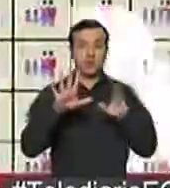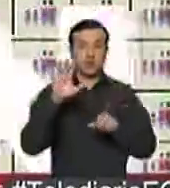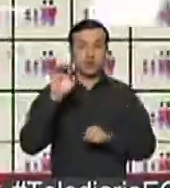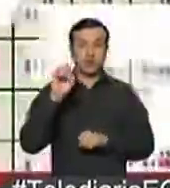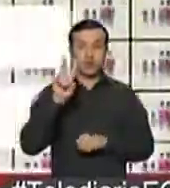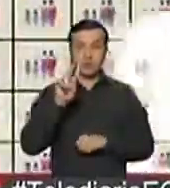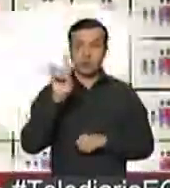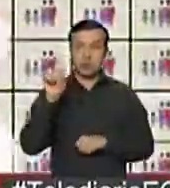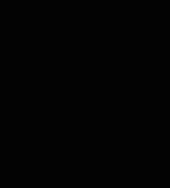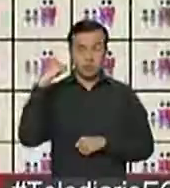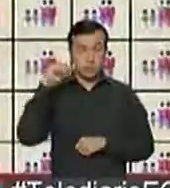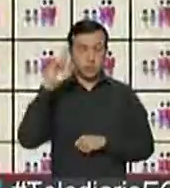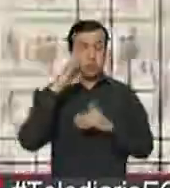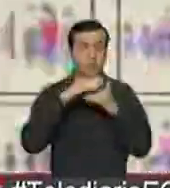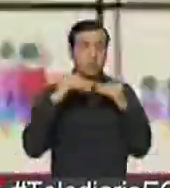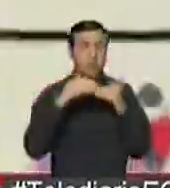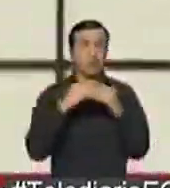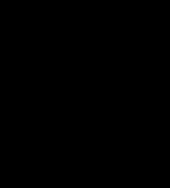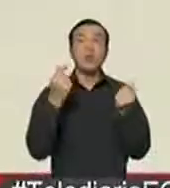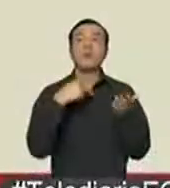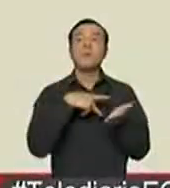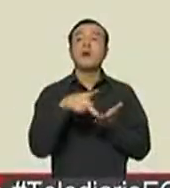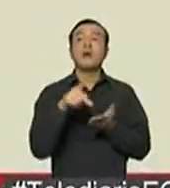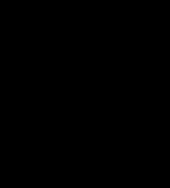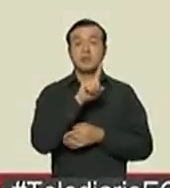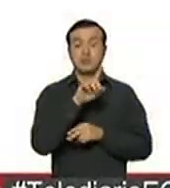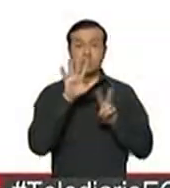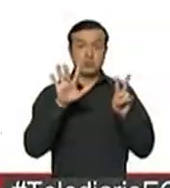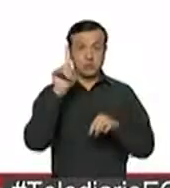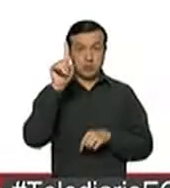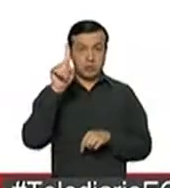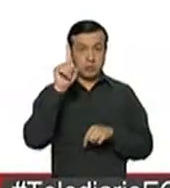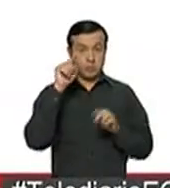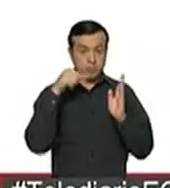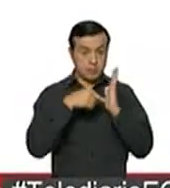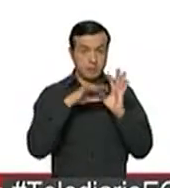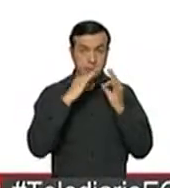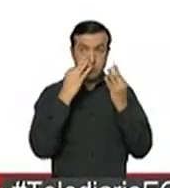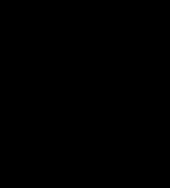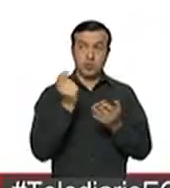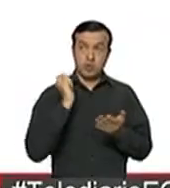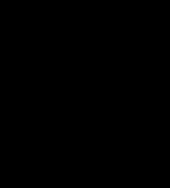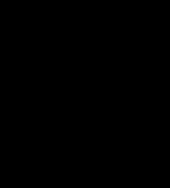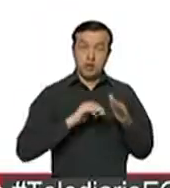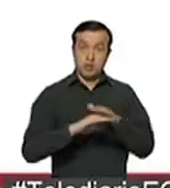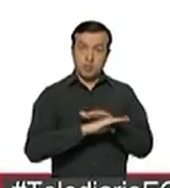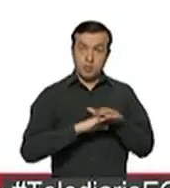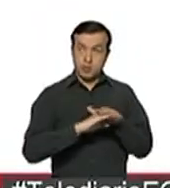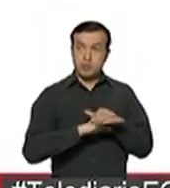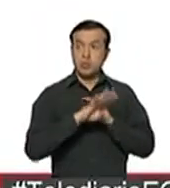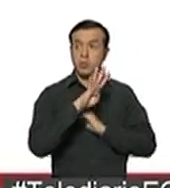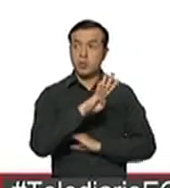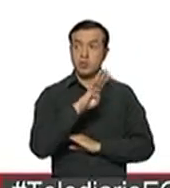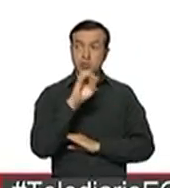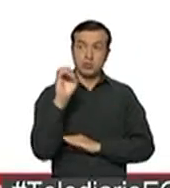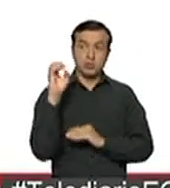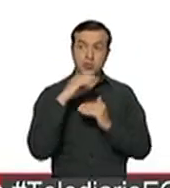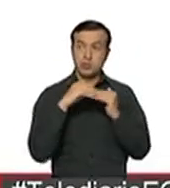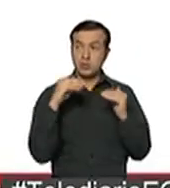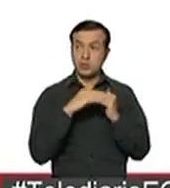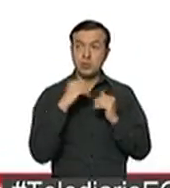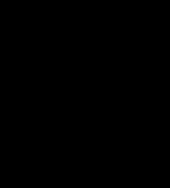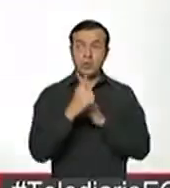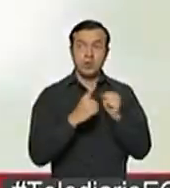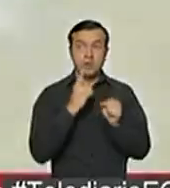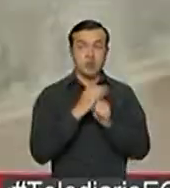821 millones de dólares, se podría pagar a 171.000 familias el salario básico unificado de $400